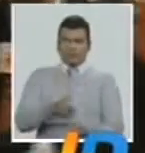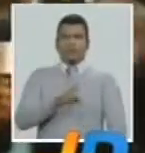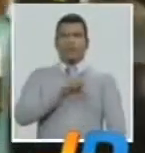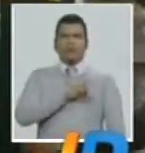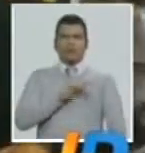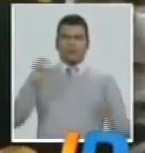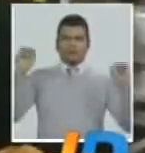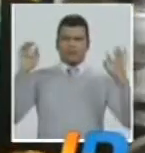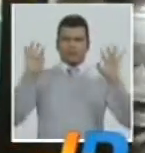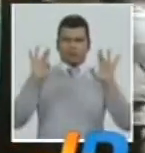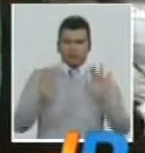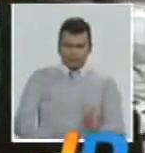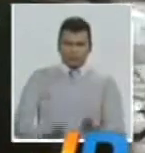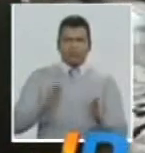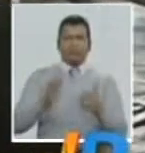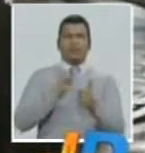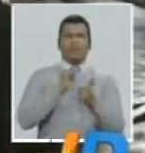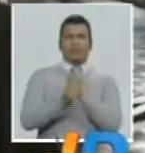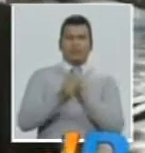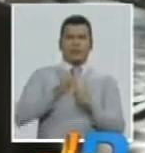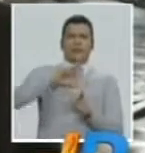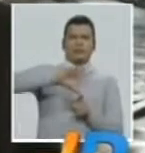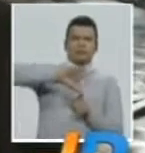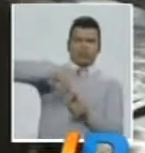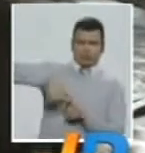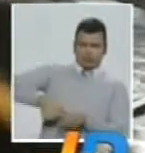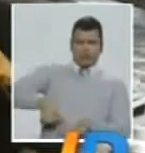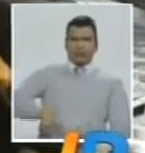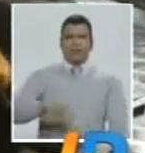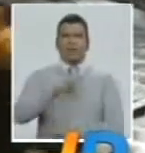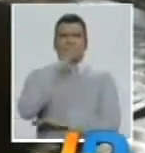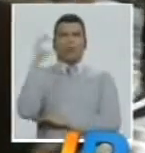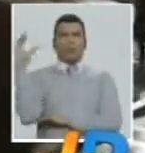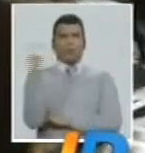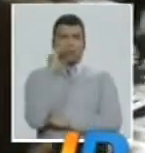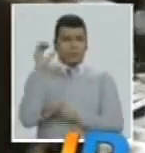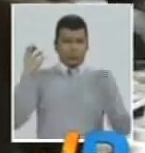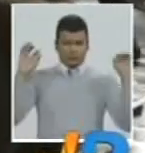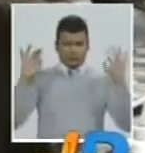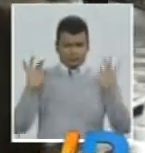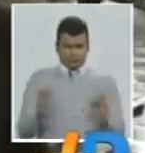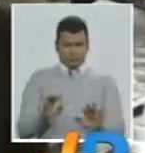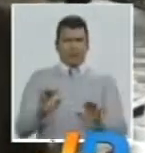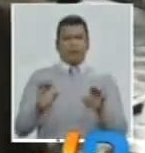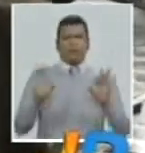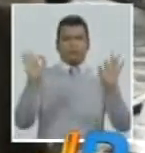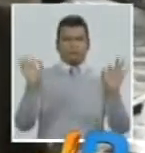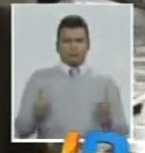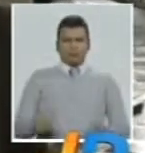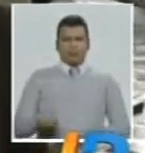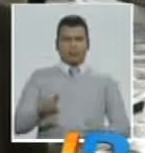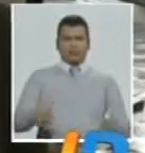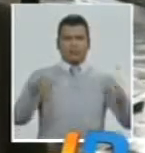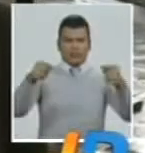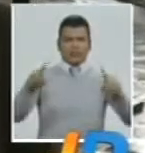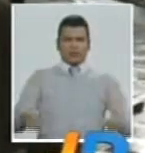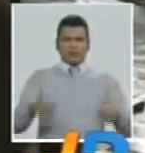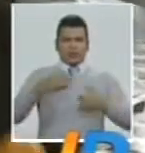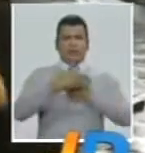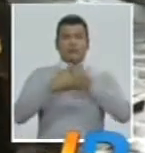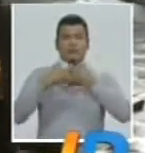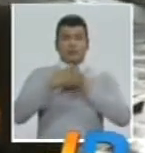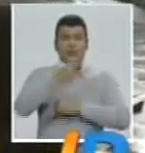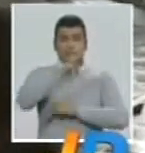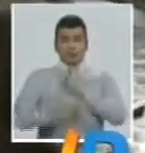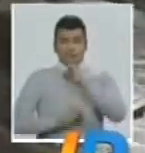reúne lo mejor de la gimnasia y el porrismo de nuestra nación, sobre todo preparando para lo que van a ser los próximos eventos a nivel nacional e